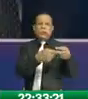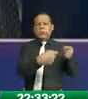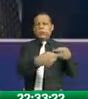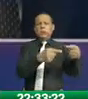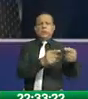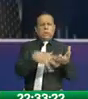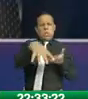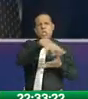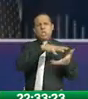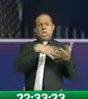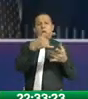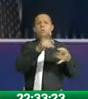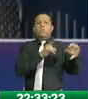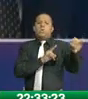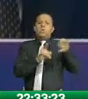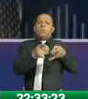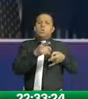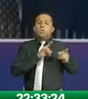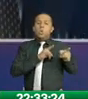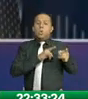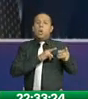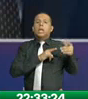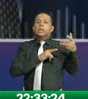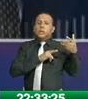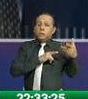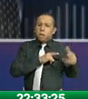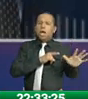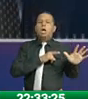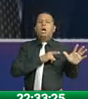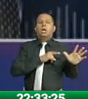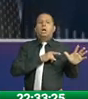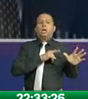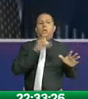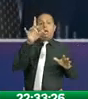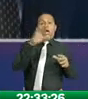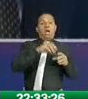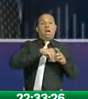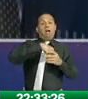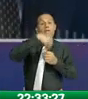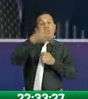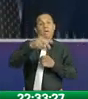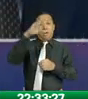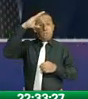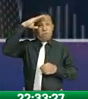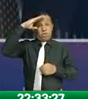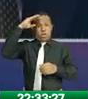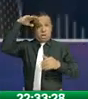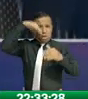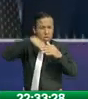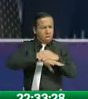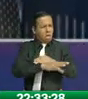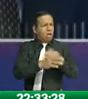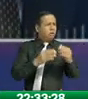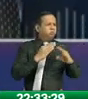A partir de ahí, la población penitenciaria presentó un síndrome